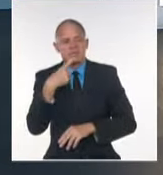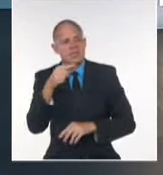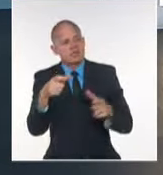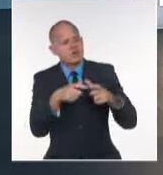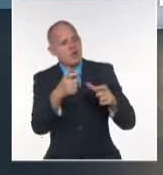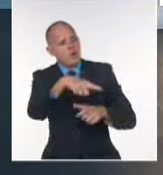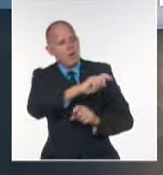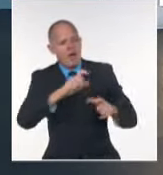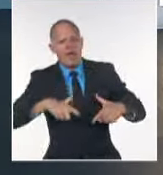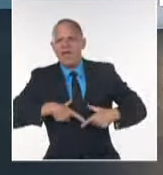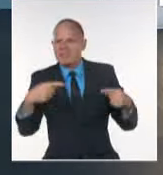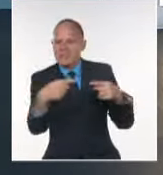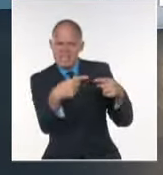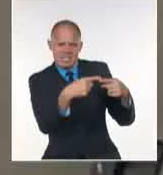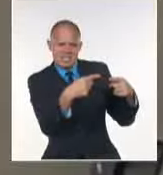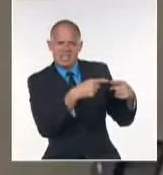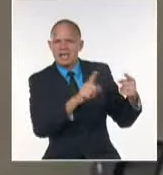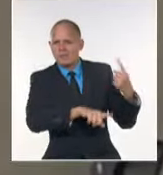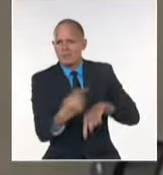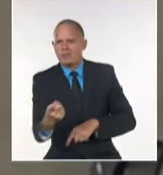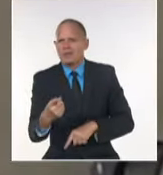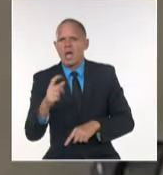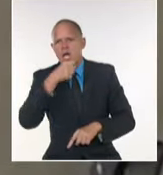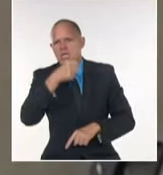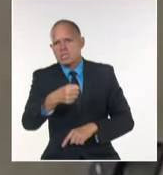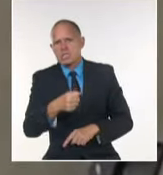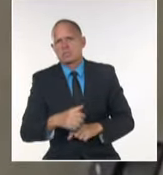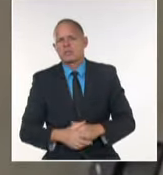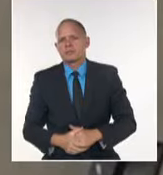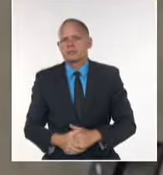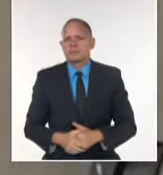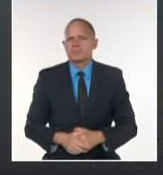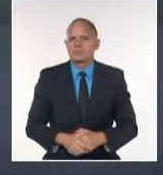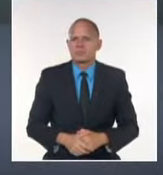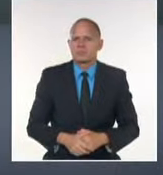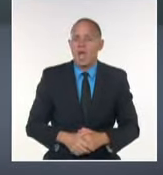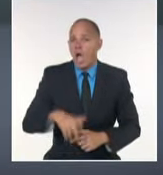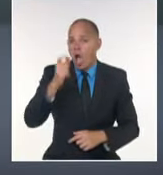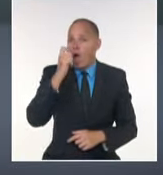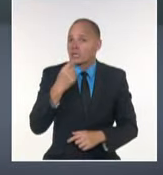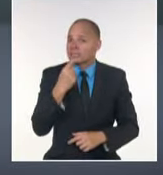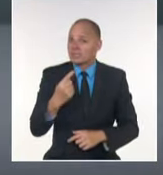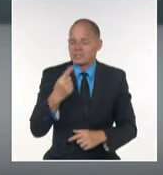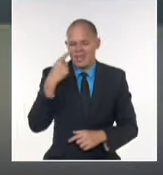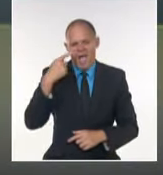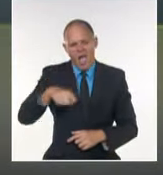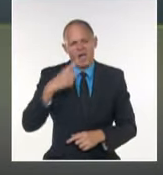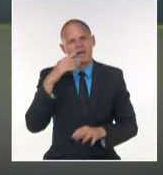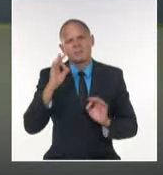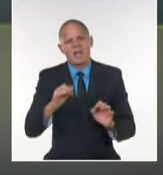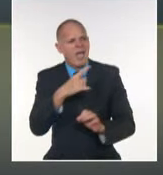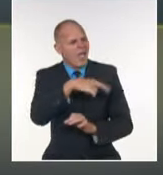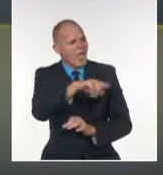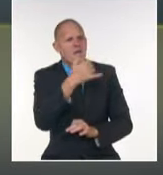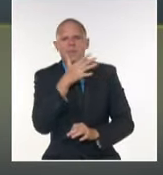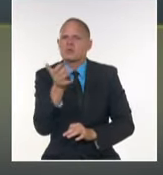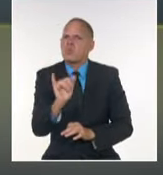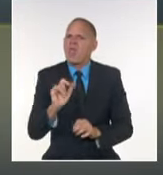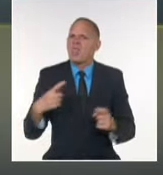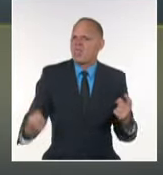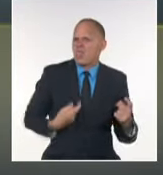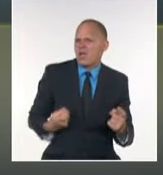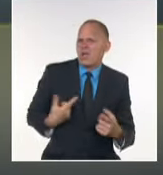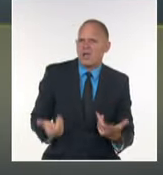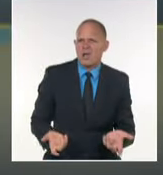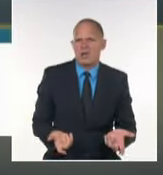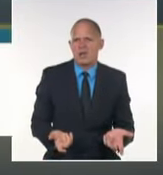con la violencia y el vandalismo. Esta es una nueva fase de la guerra híbrida. La estamos viendo en marcha, pero